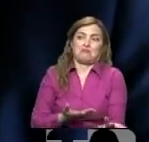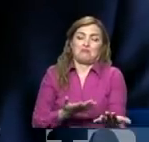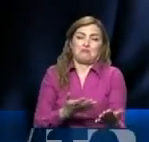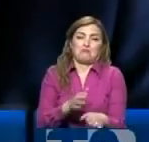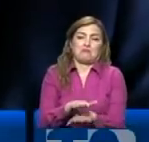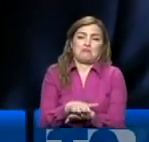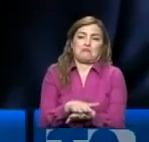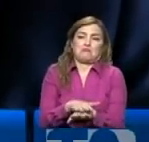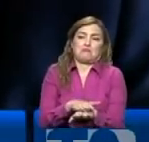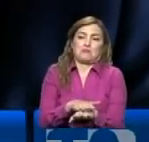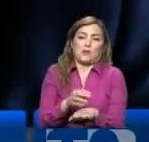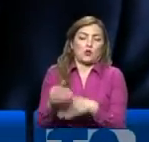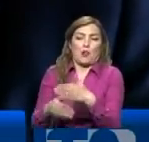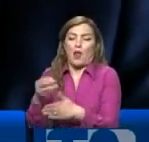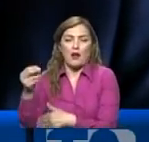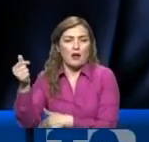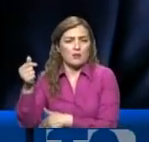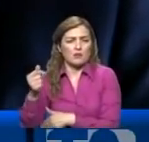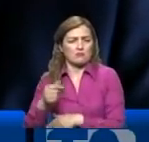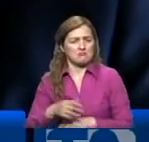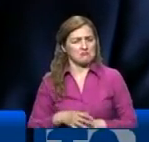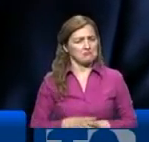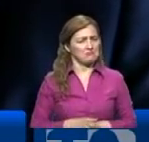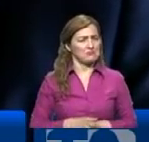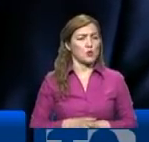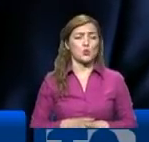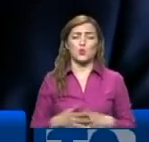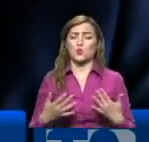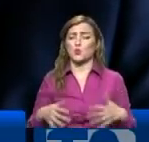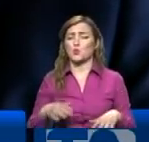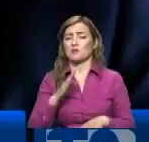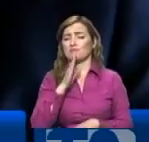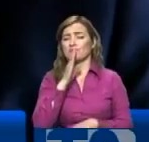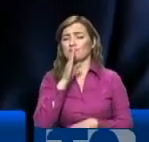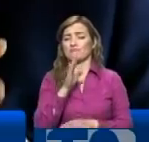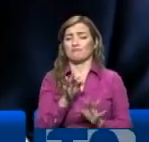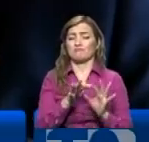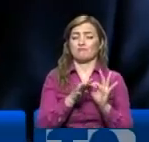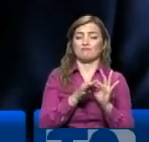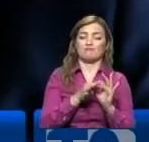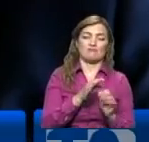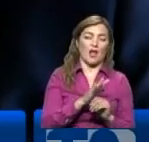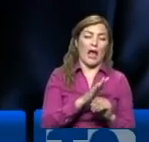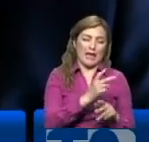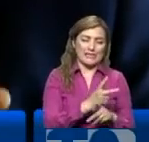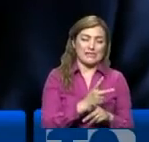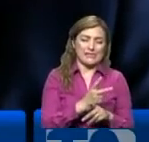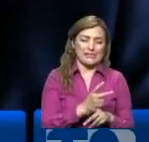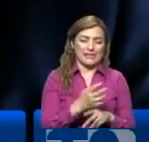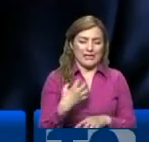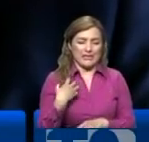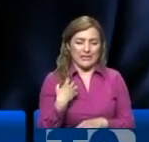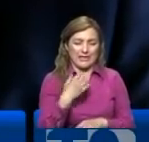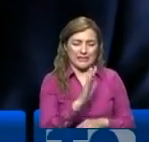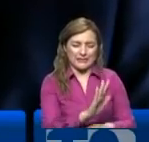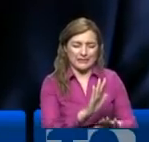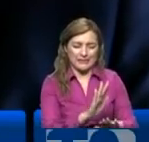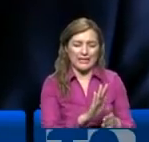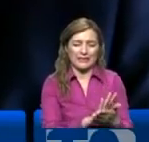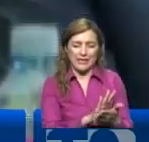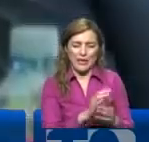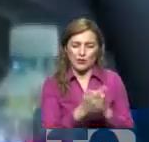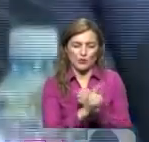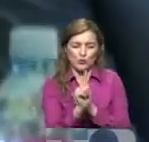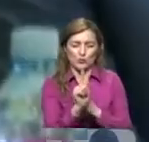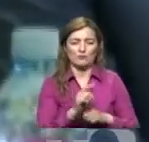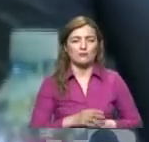otros, y por los vínculos que en este país siempre se tienen entre unos y otros, que garantizan impunidades y